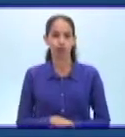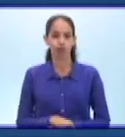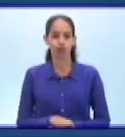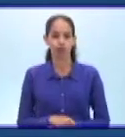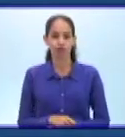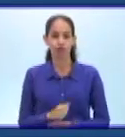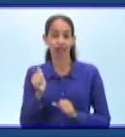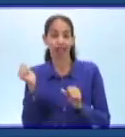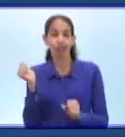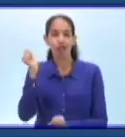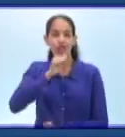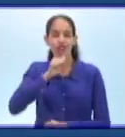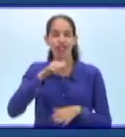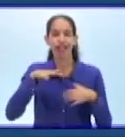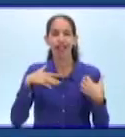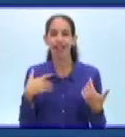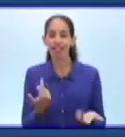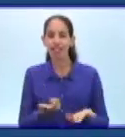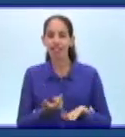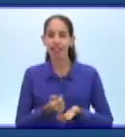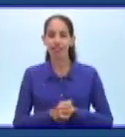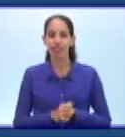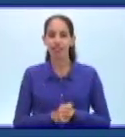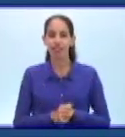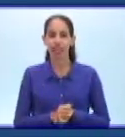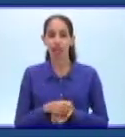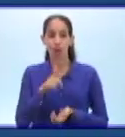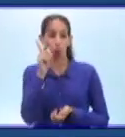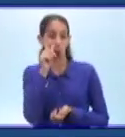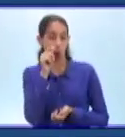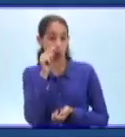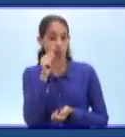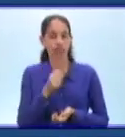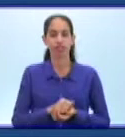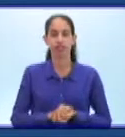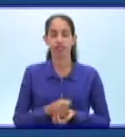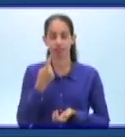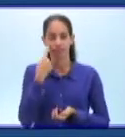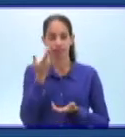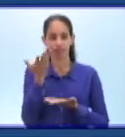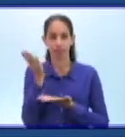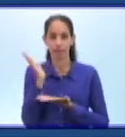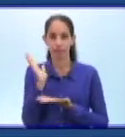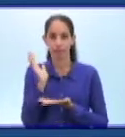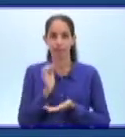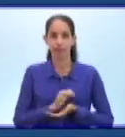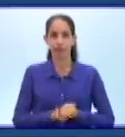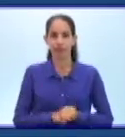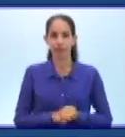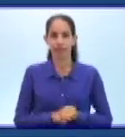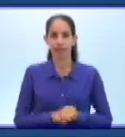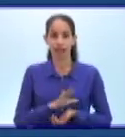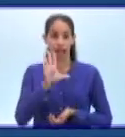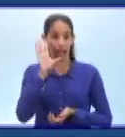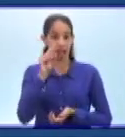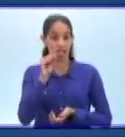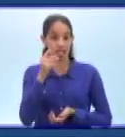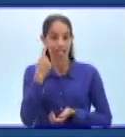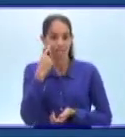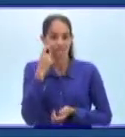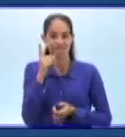insigne, y me refiero a Mijail López. Miren cuántas cosas dice esta